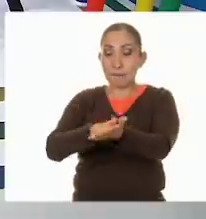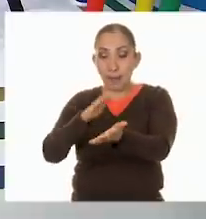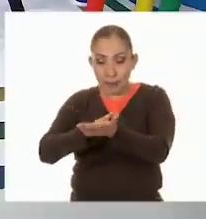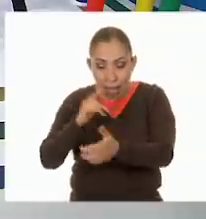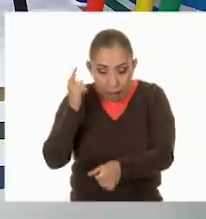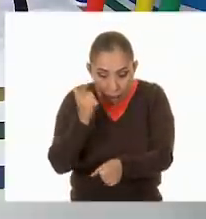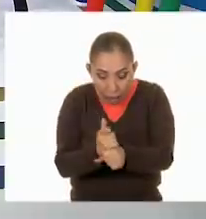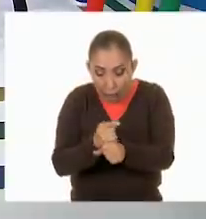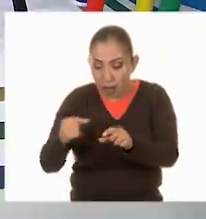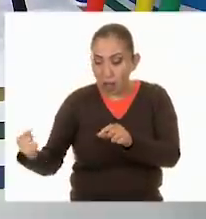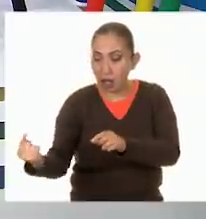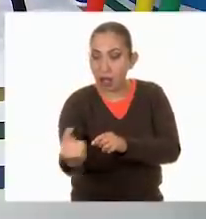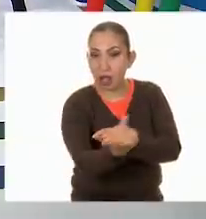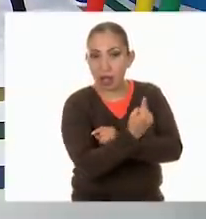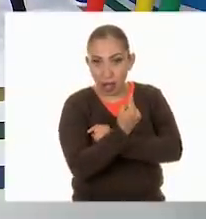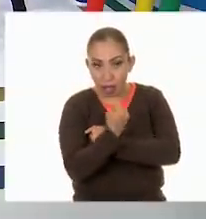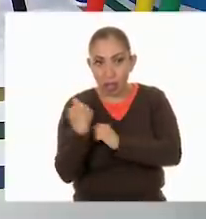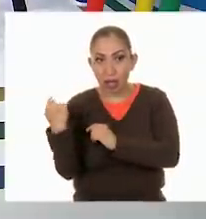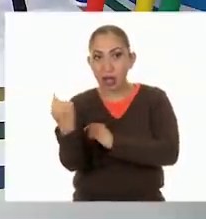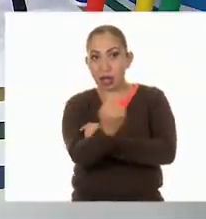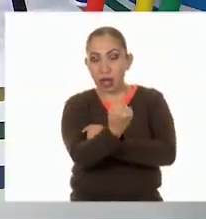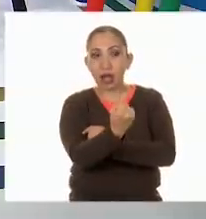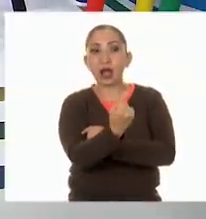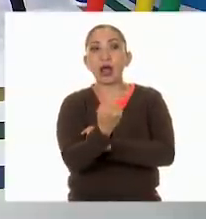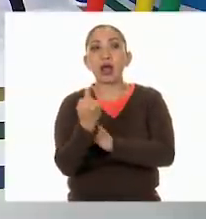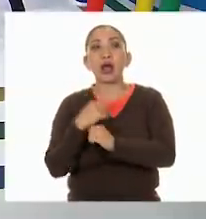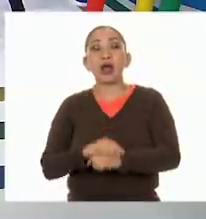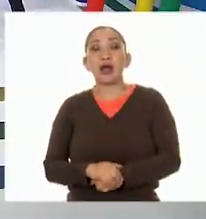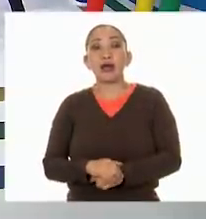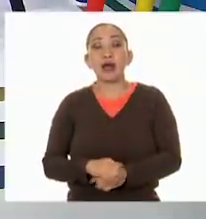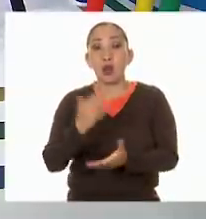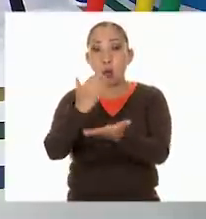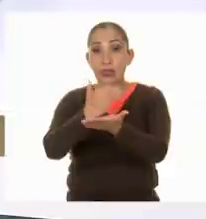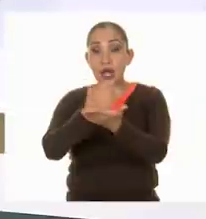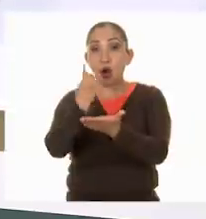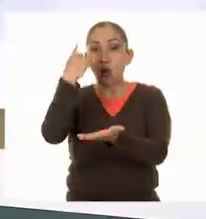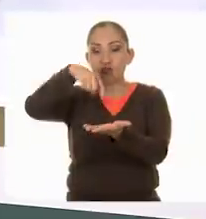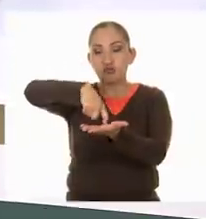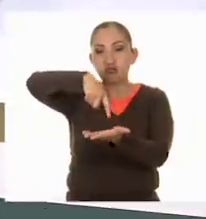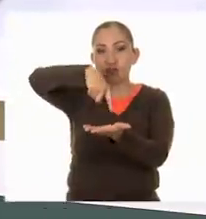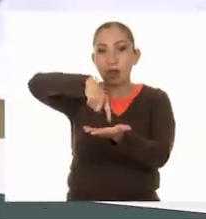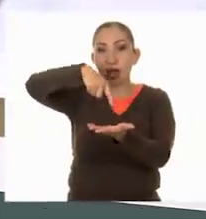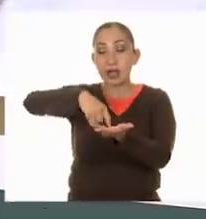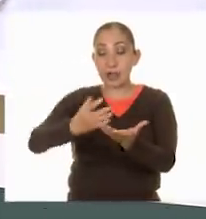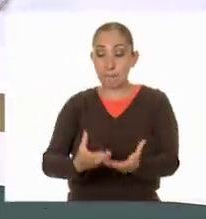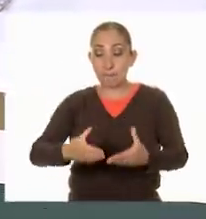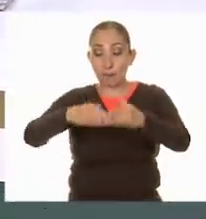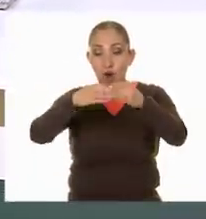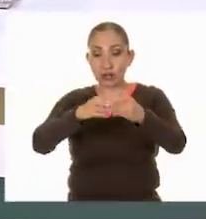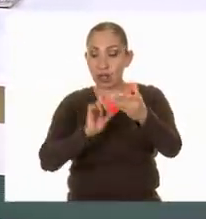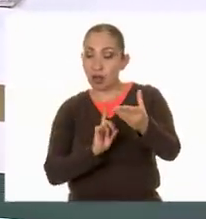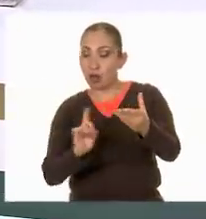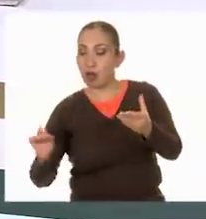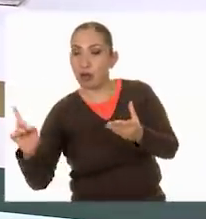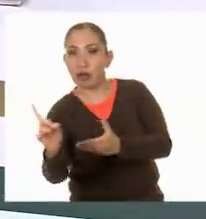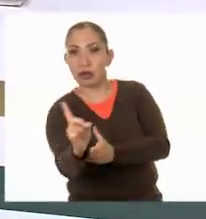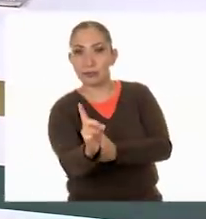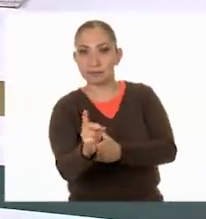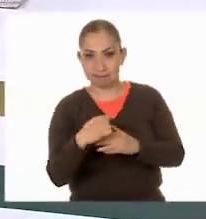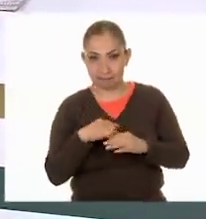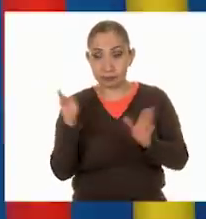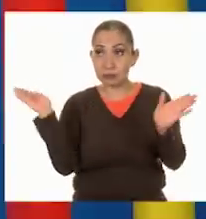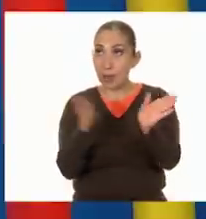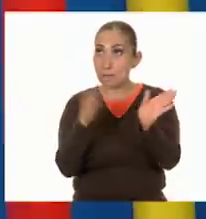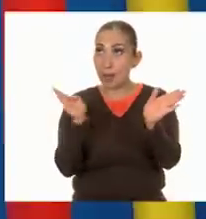Hojas rodear. Saltar en un pie cuaderno y esquivar. Cuaderno con un pie y esquivo el bote. Muy bien. Vámonos, cuando deje de sonar el